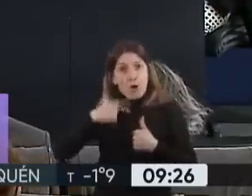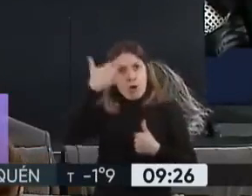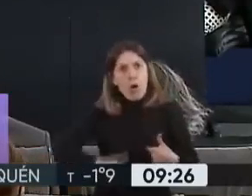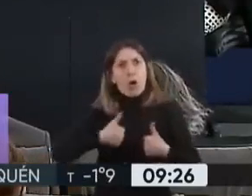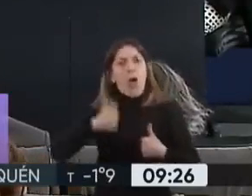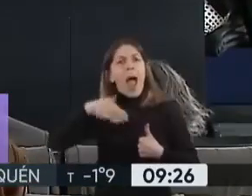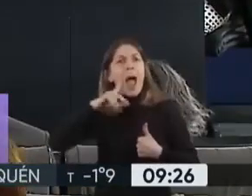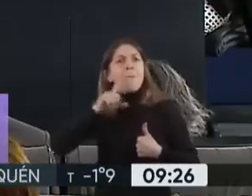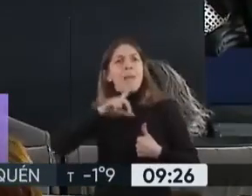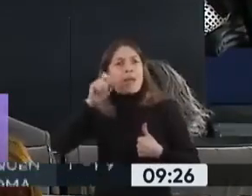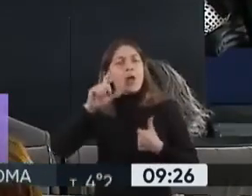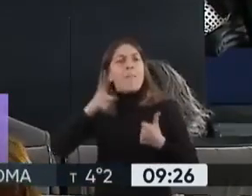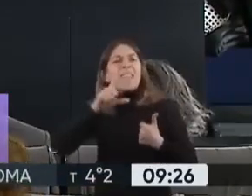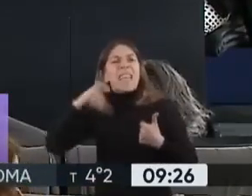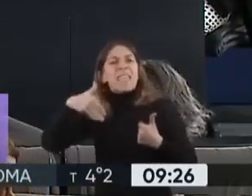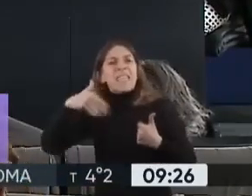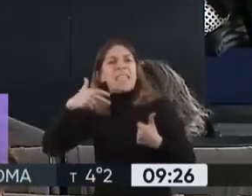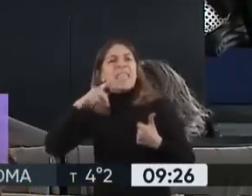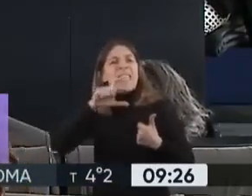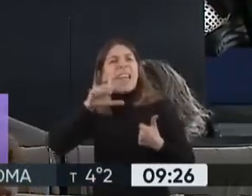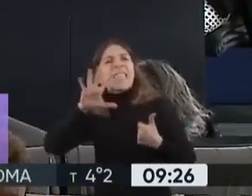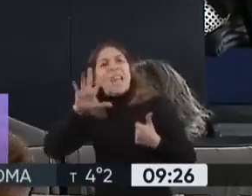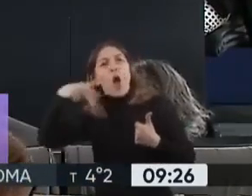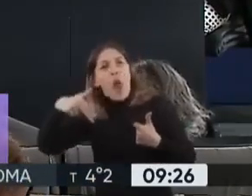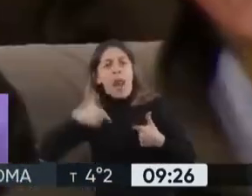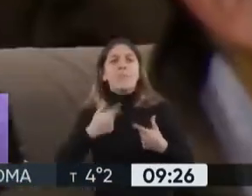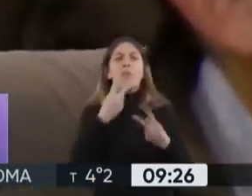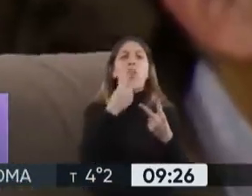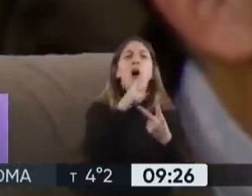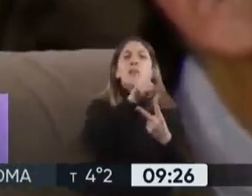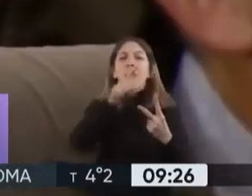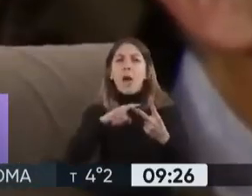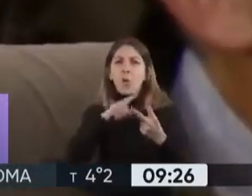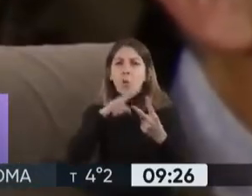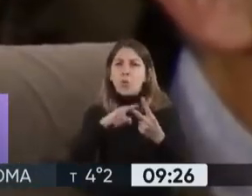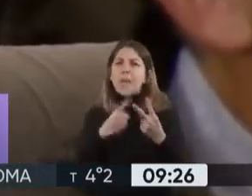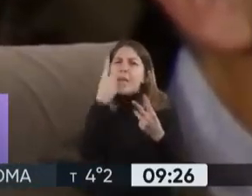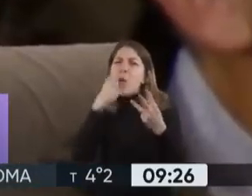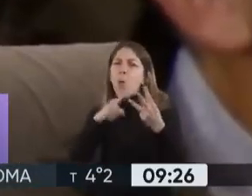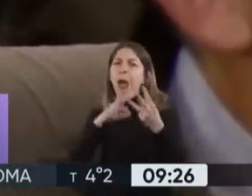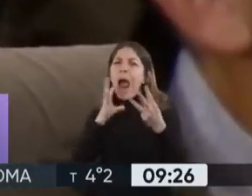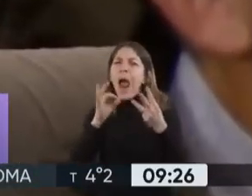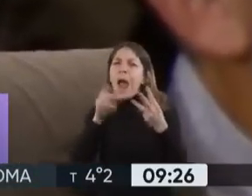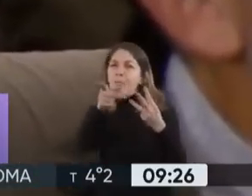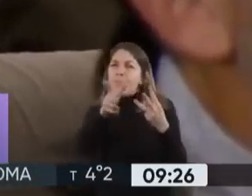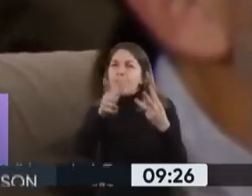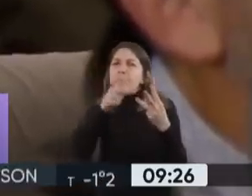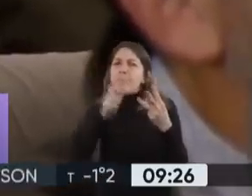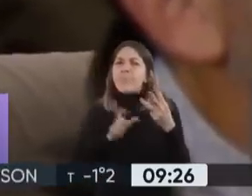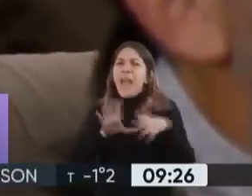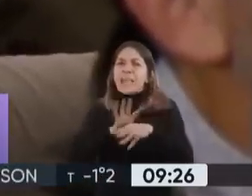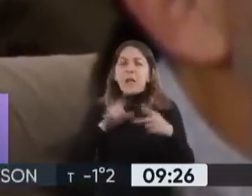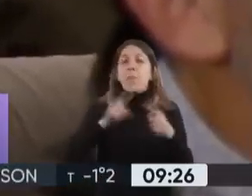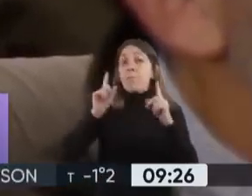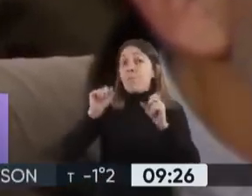ámbito y del c5 n tengo dos preguntas y una precisión por parte de la ministra 1º el